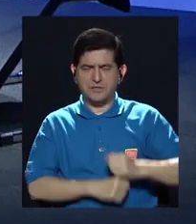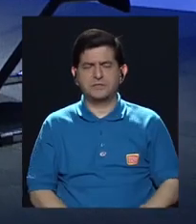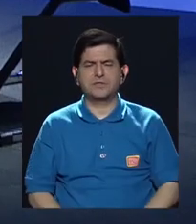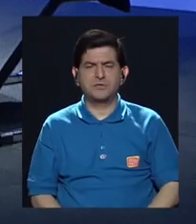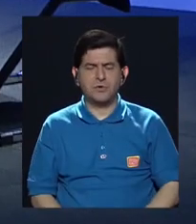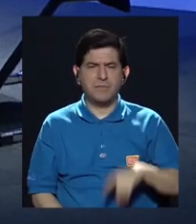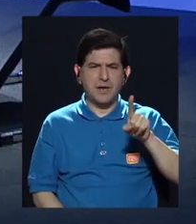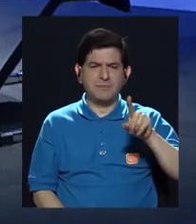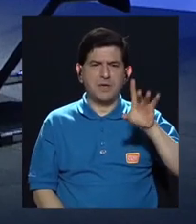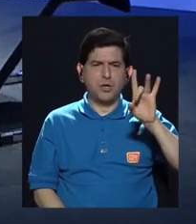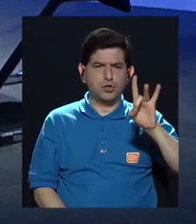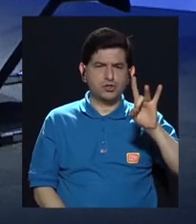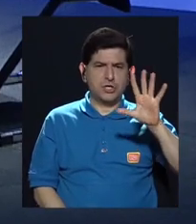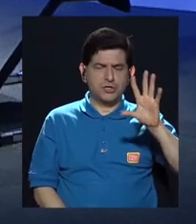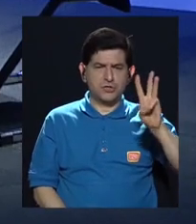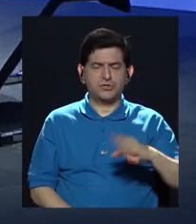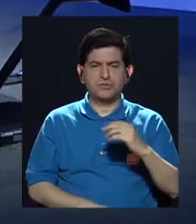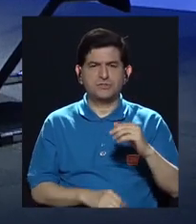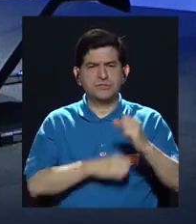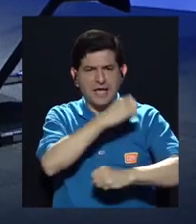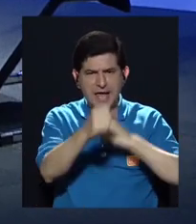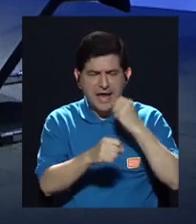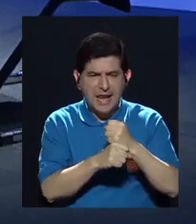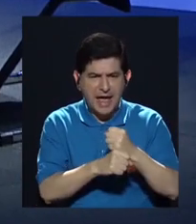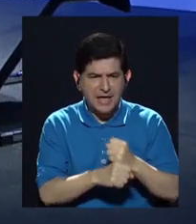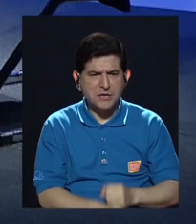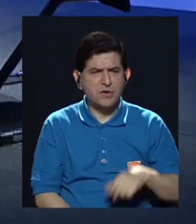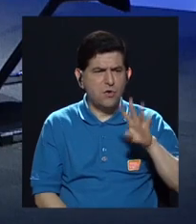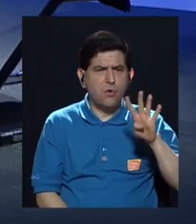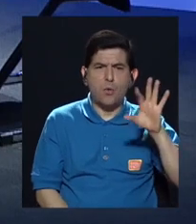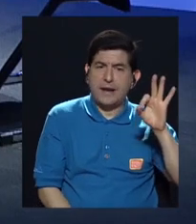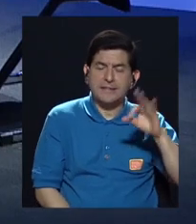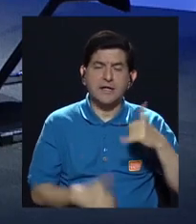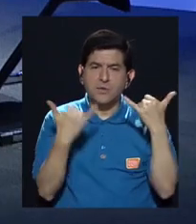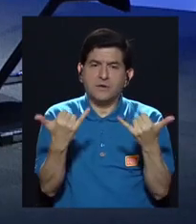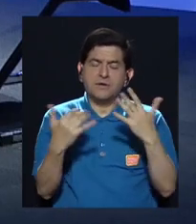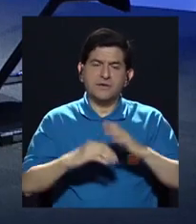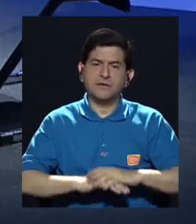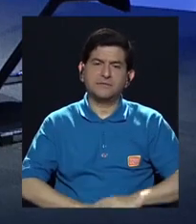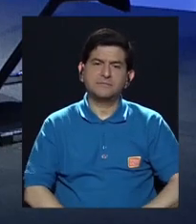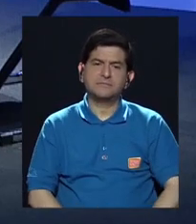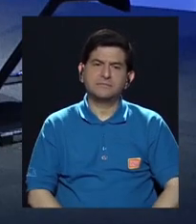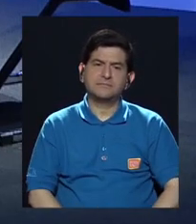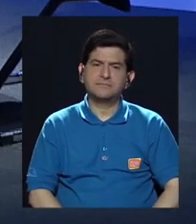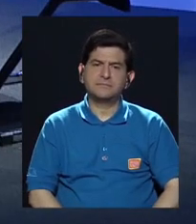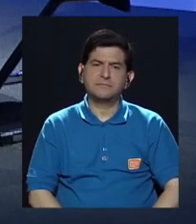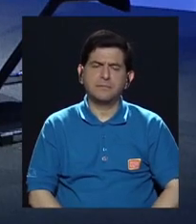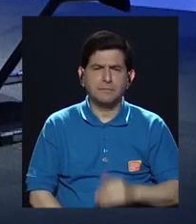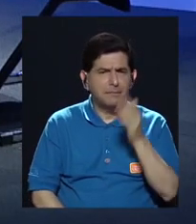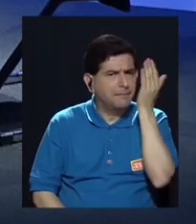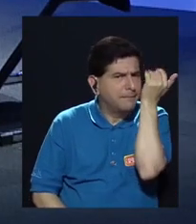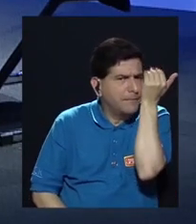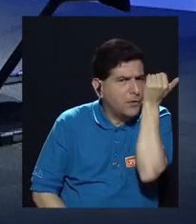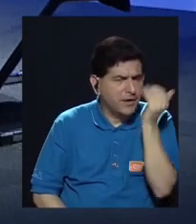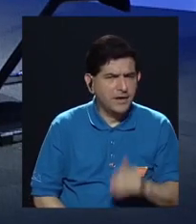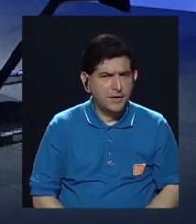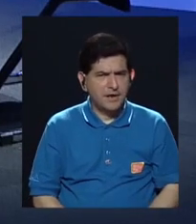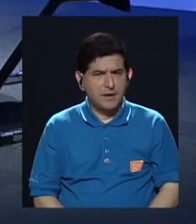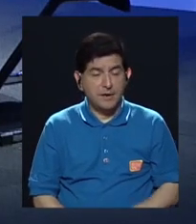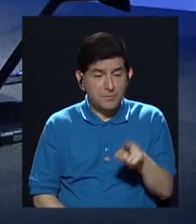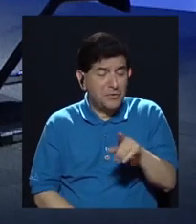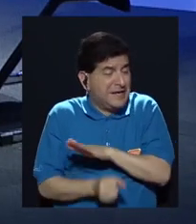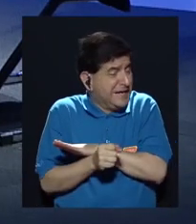para la campaña del 56 desde el año 49. Uh-huh. ¿Y por qué lo hizo? Porque